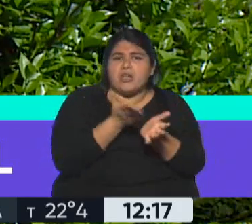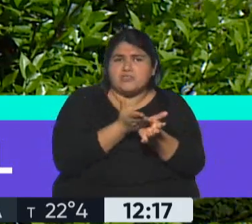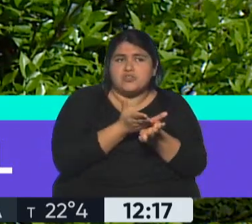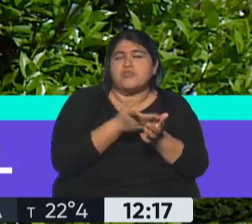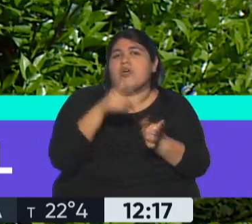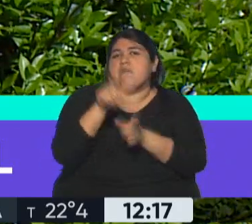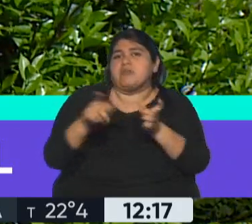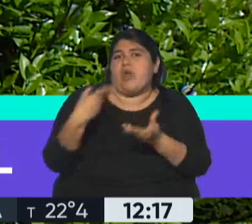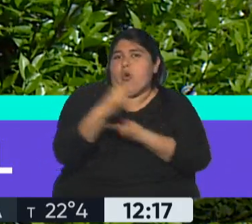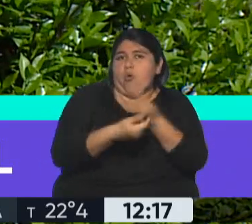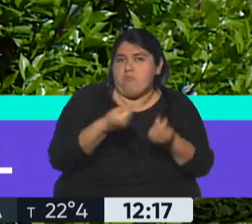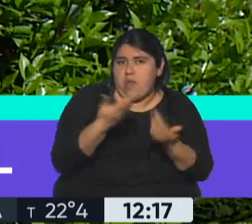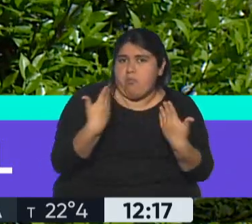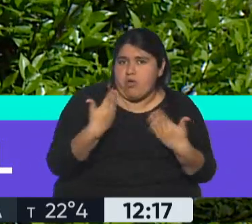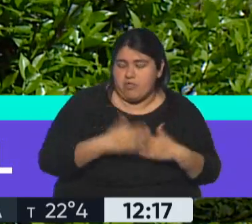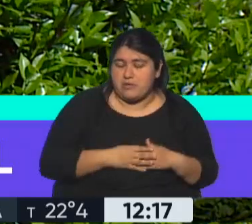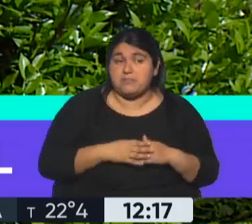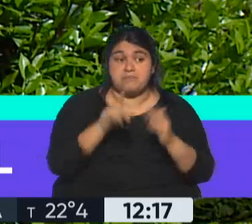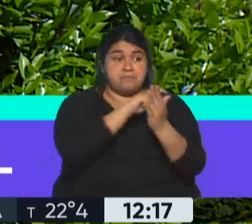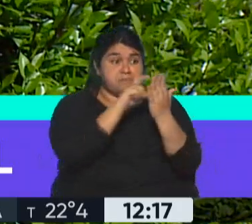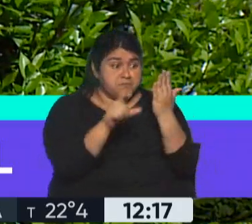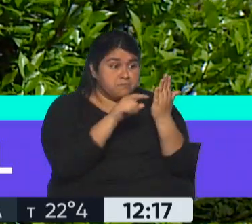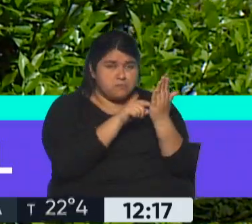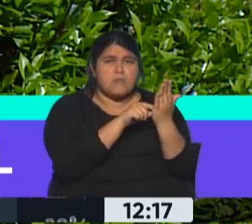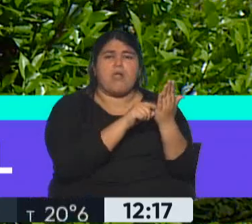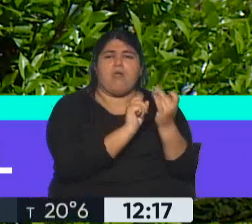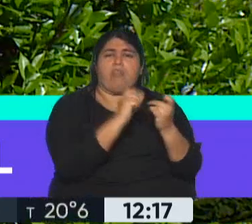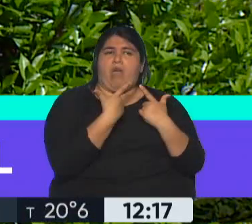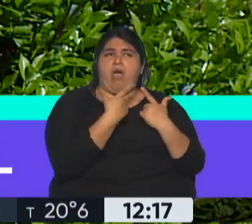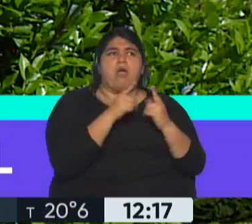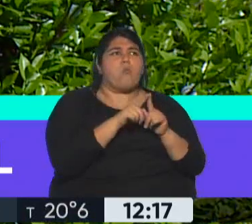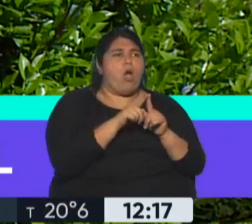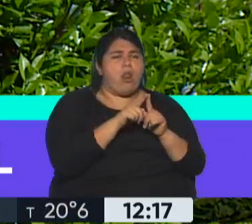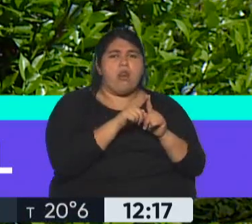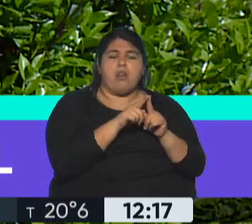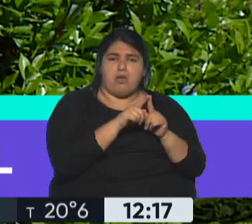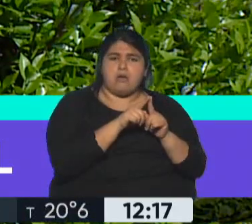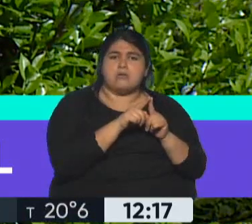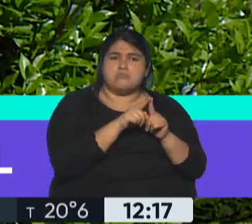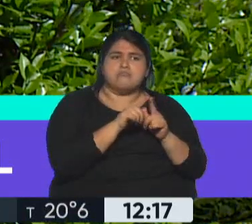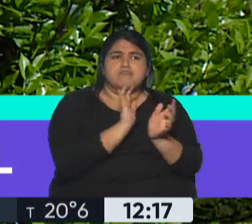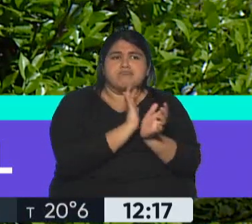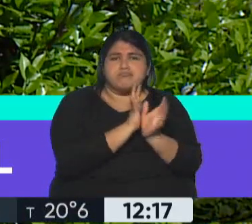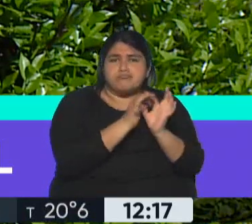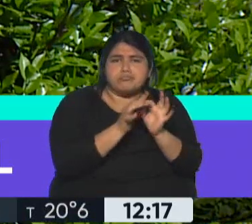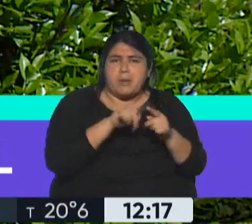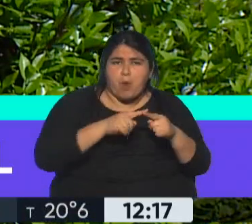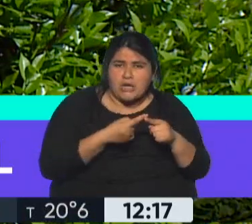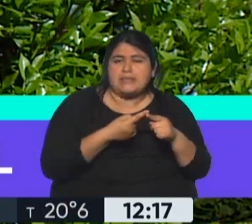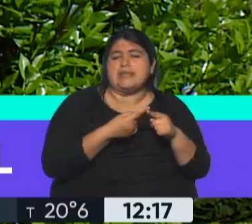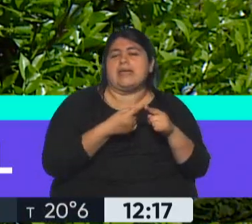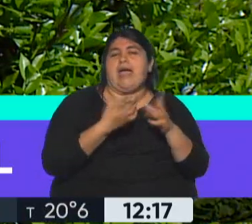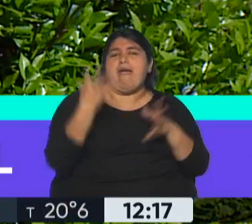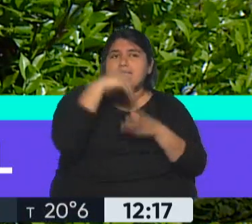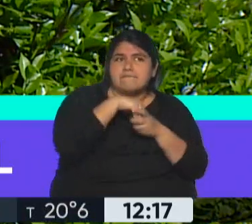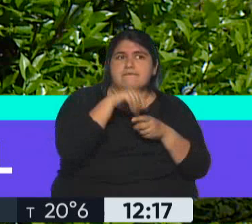además en la etiqueta frontal es la puerta de entrada de un paquete de políticas que aplica de manera integral